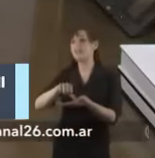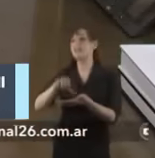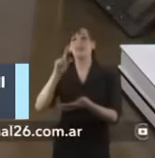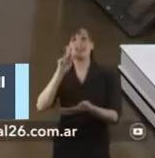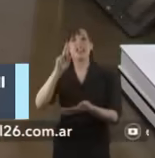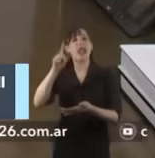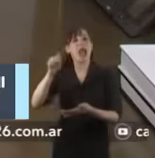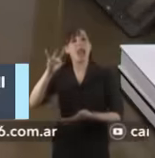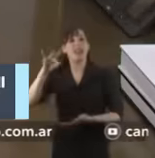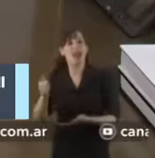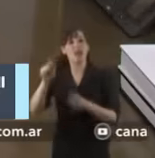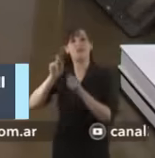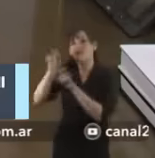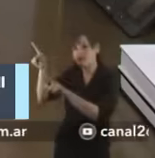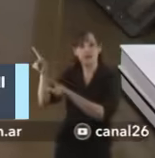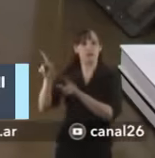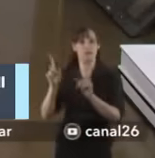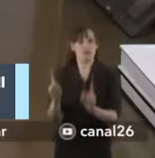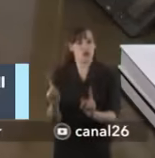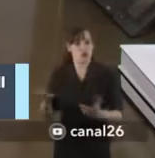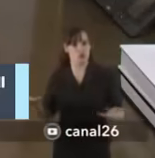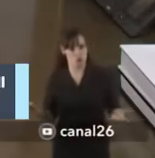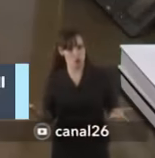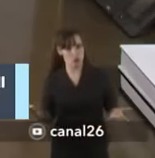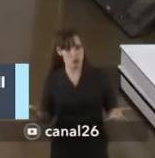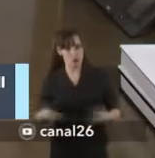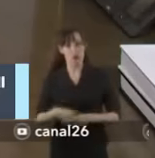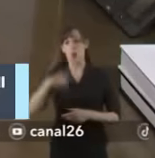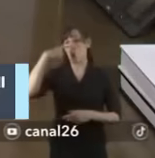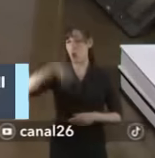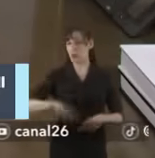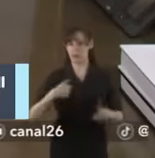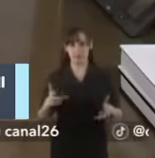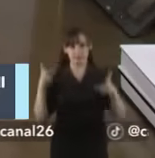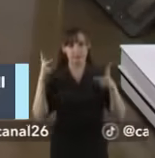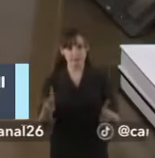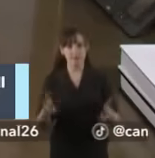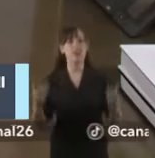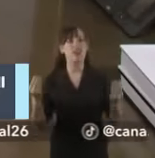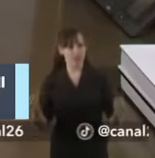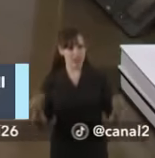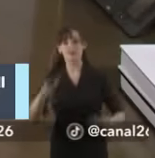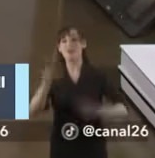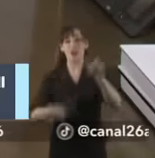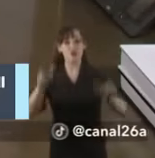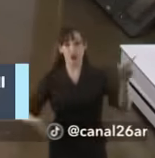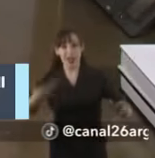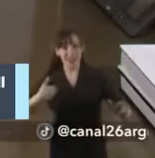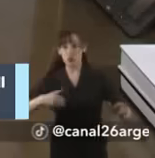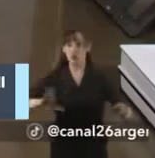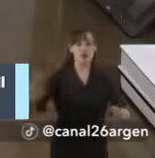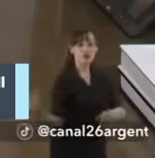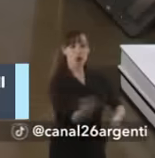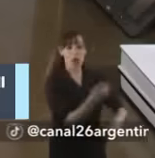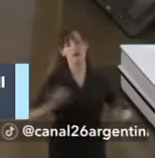del de Estados Unidos para finalizar Quiero una vez más desearle a todos los argentinos un feliz año